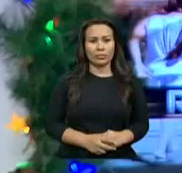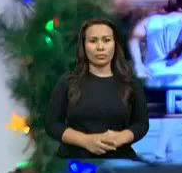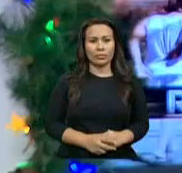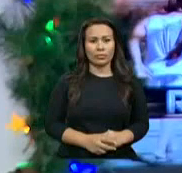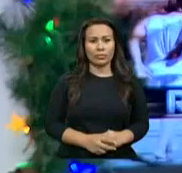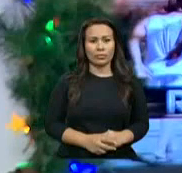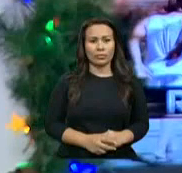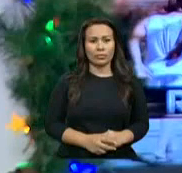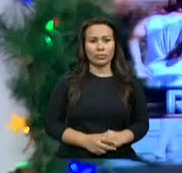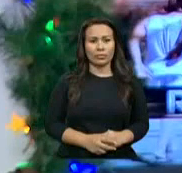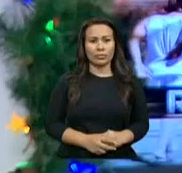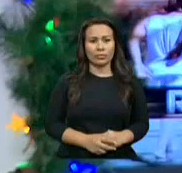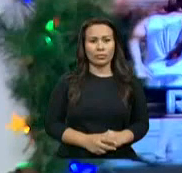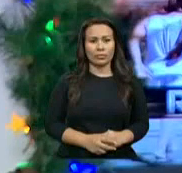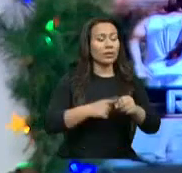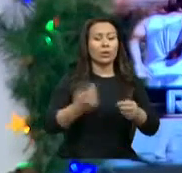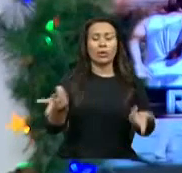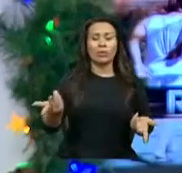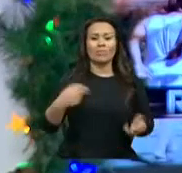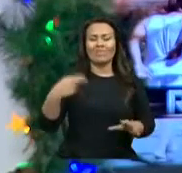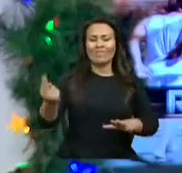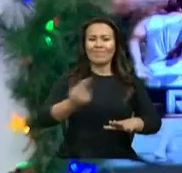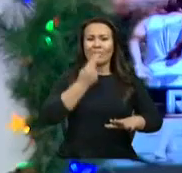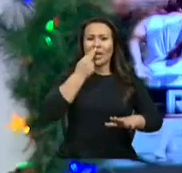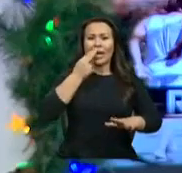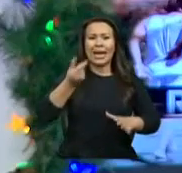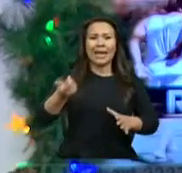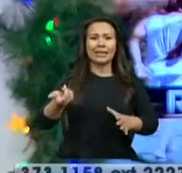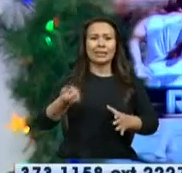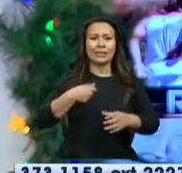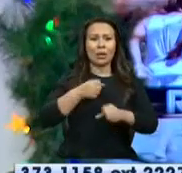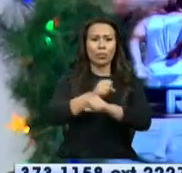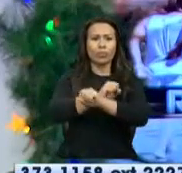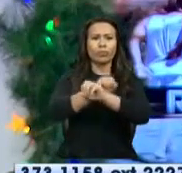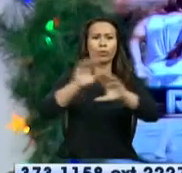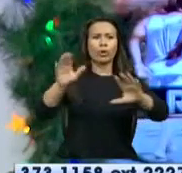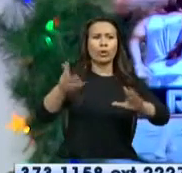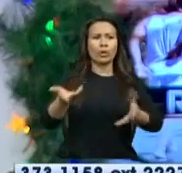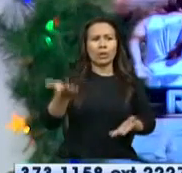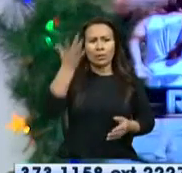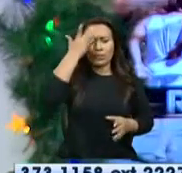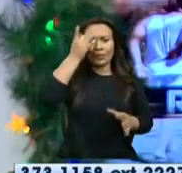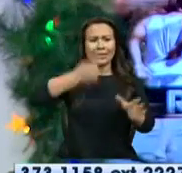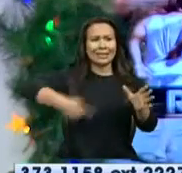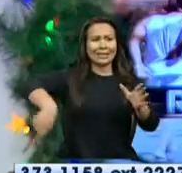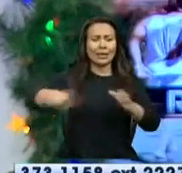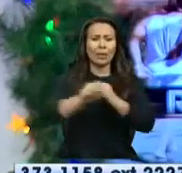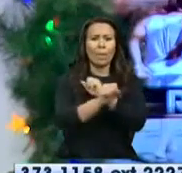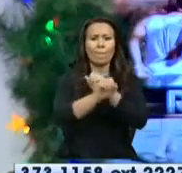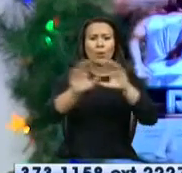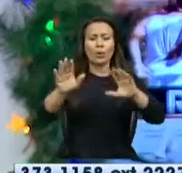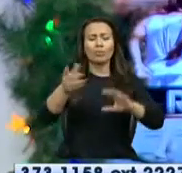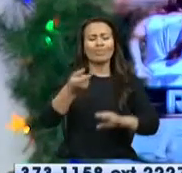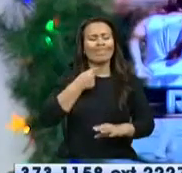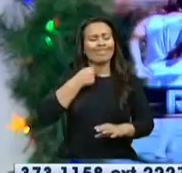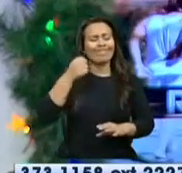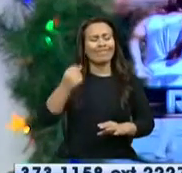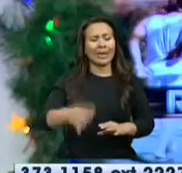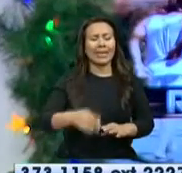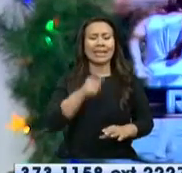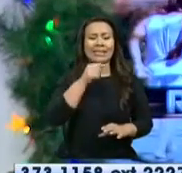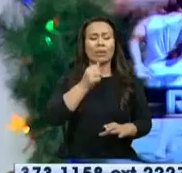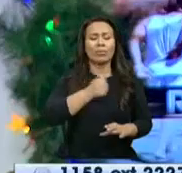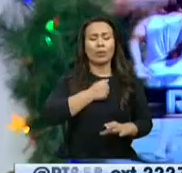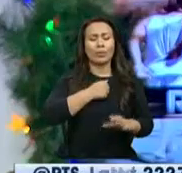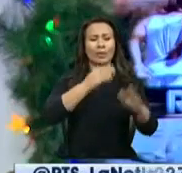En un sector de Quito, una fuga de gas terminó en deflagración que dejó dos personas con quemaduras de primer grado. La más afectada fue la dueña de